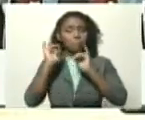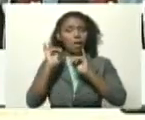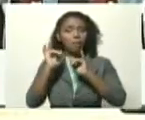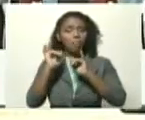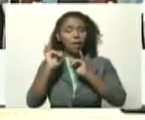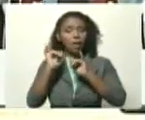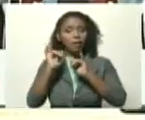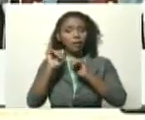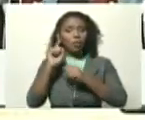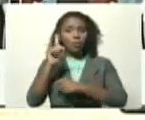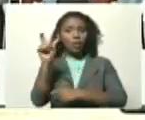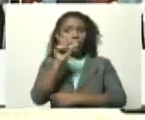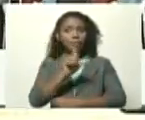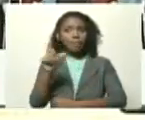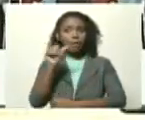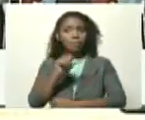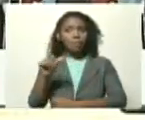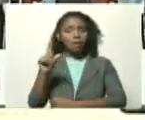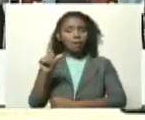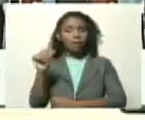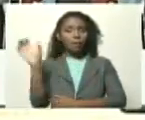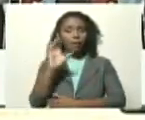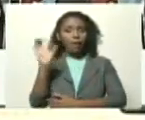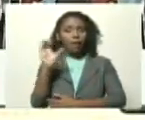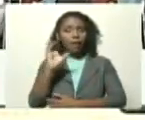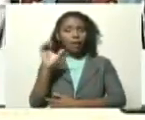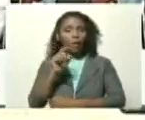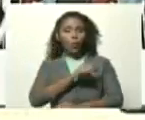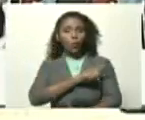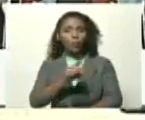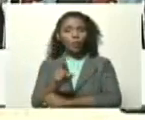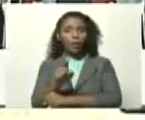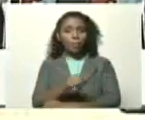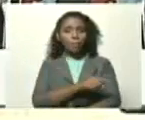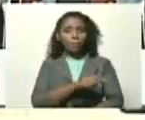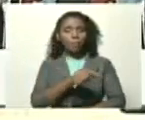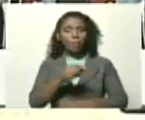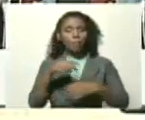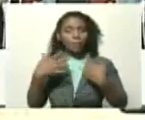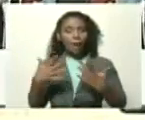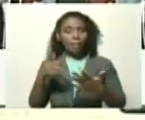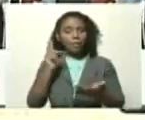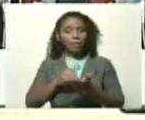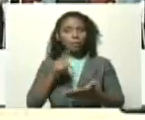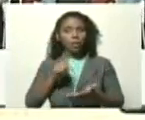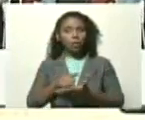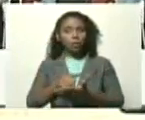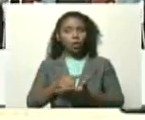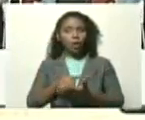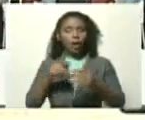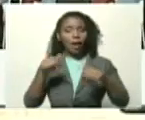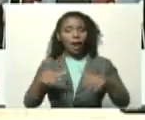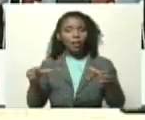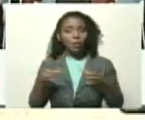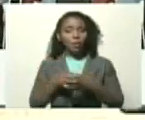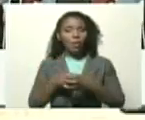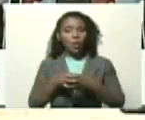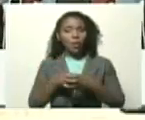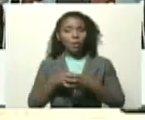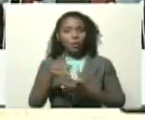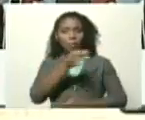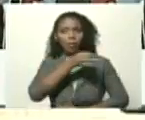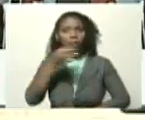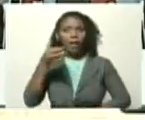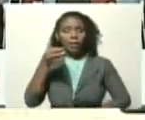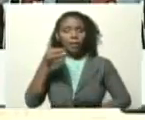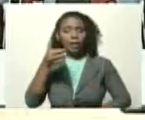si en una semana estaban acá en Caracas para cumplir con el mandato de estar presente en las sesiones